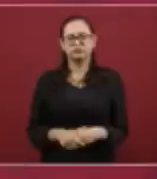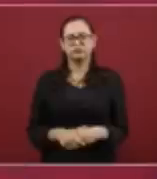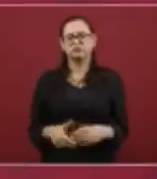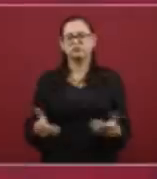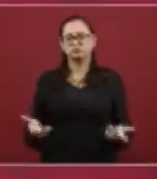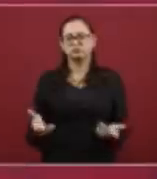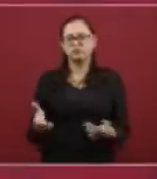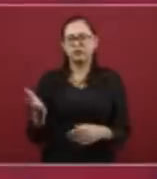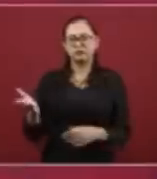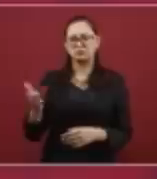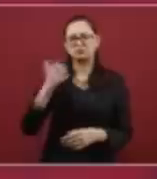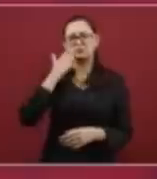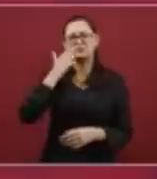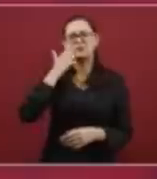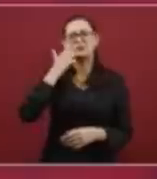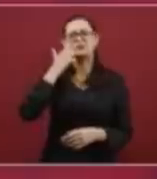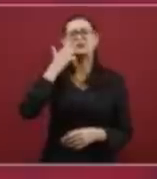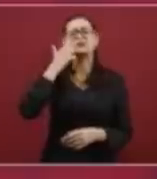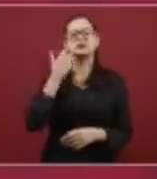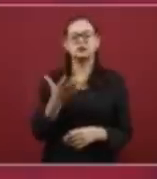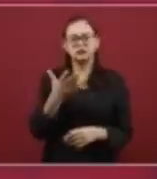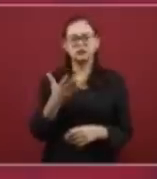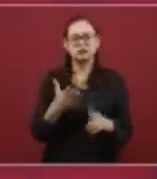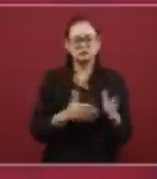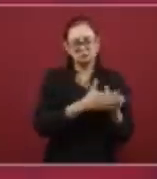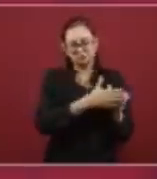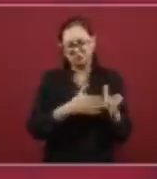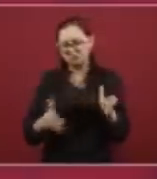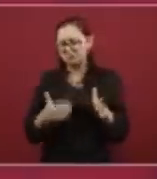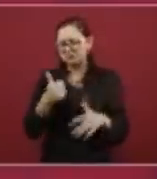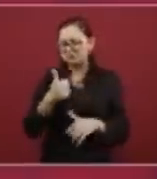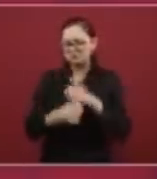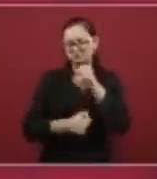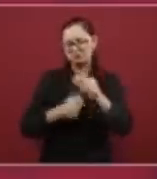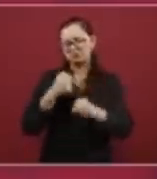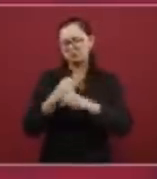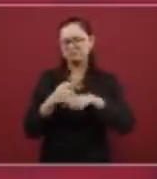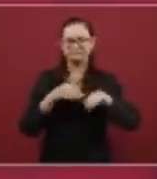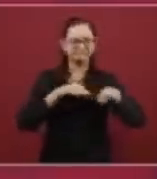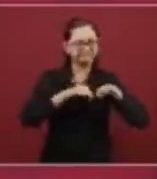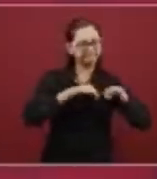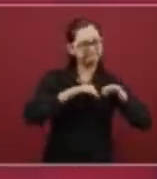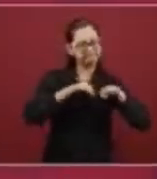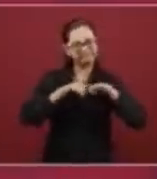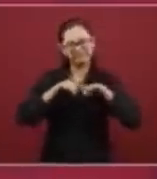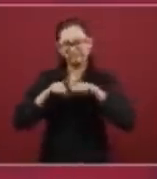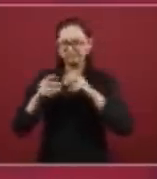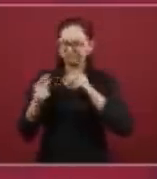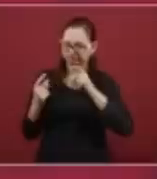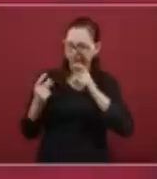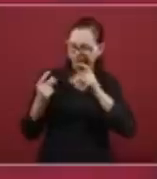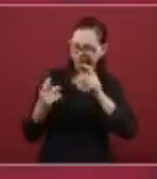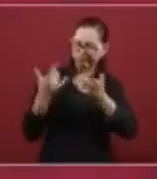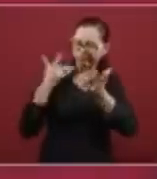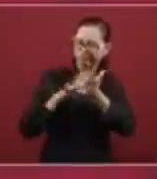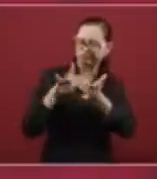hacerlo en este sexenio, por lo que está